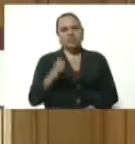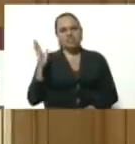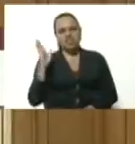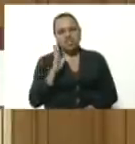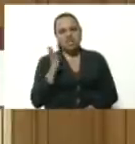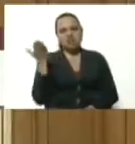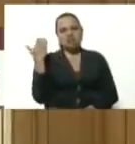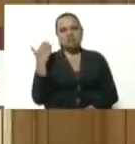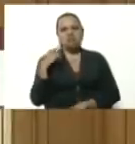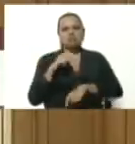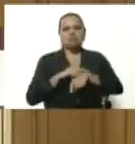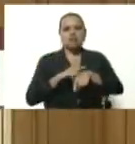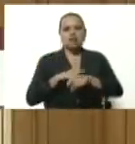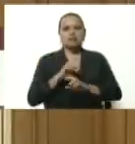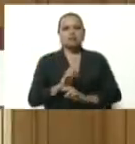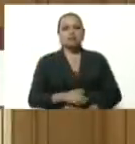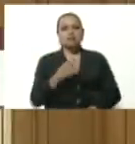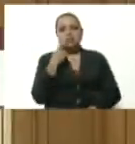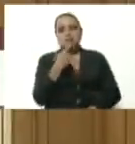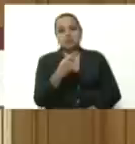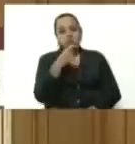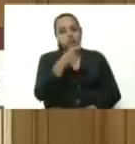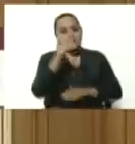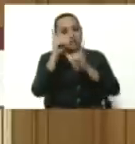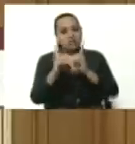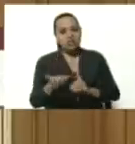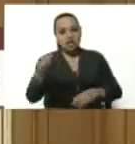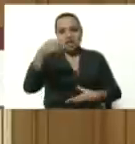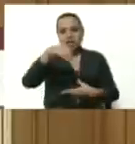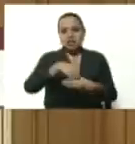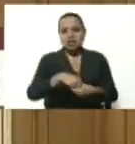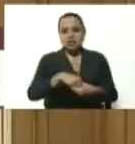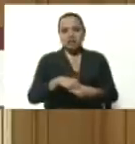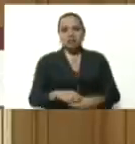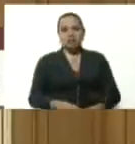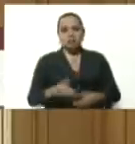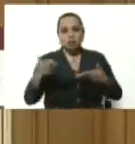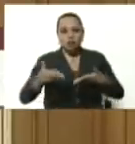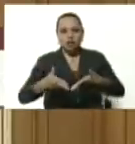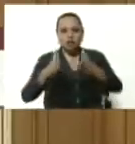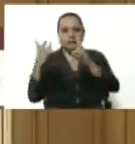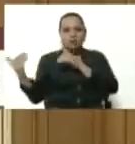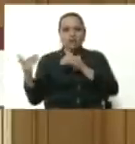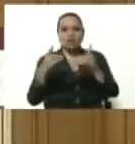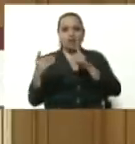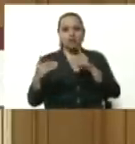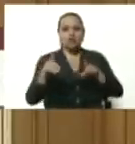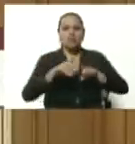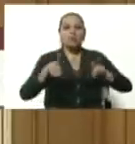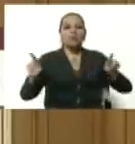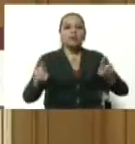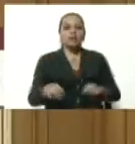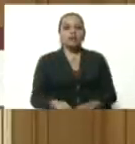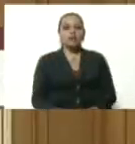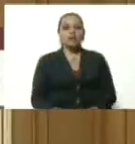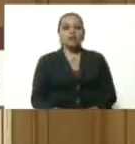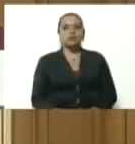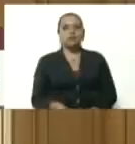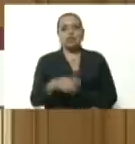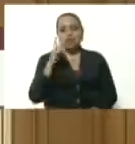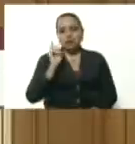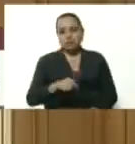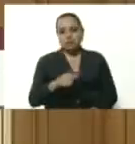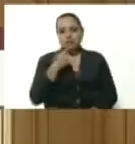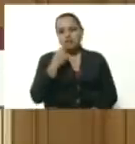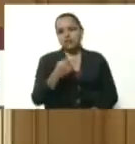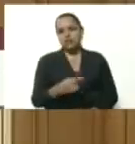rato, y ellos decidían entrar por el camino del diálogo y la democracia. Y nos confirmó también